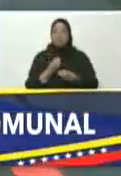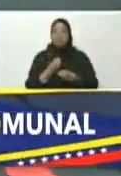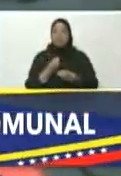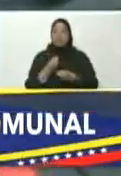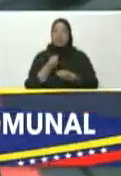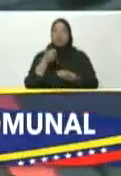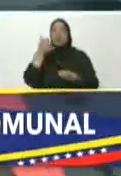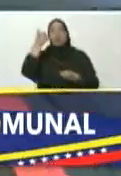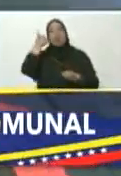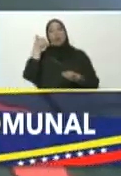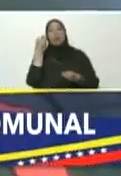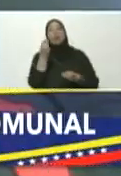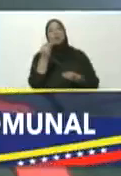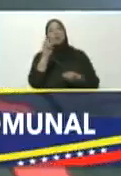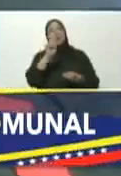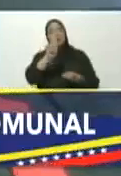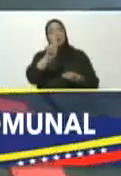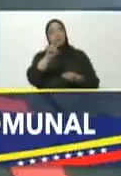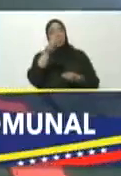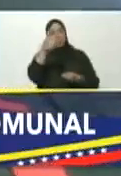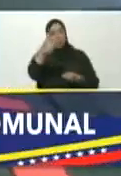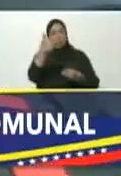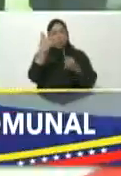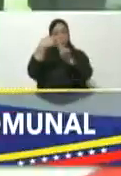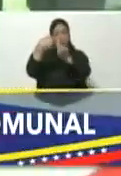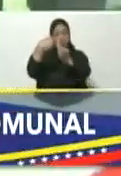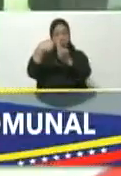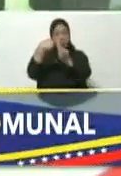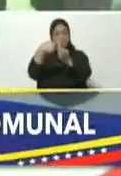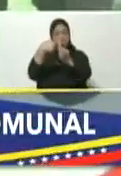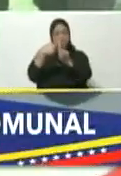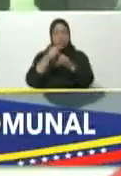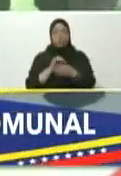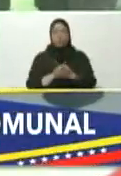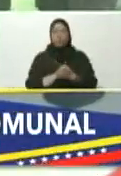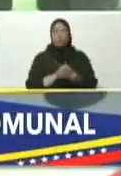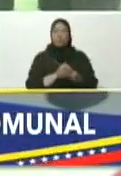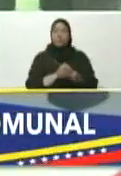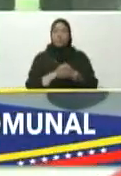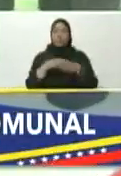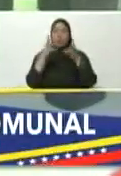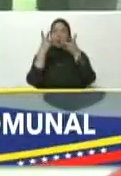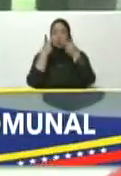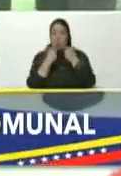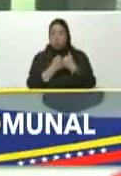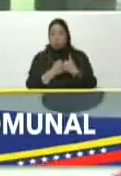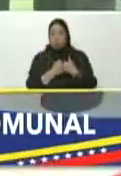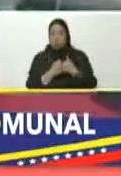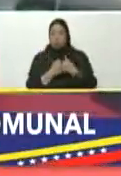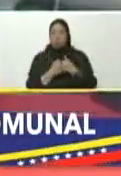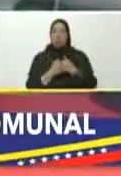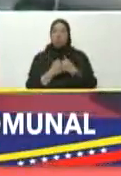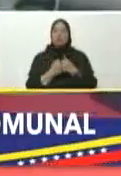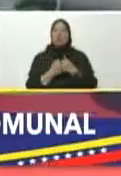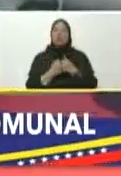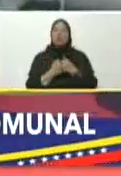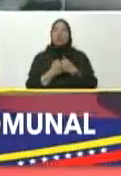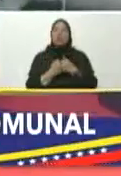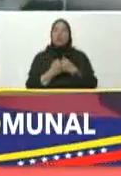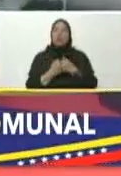QR. Correcto. Positivo. Donde tendrán los números de cuadrante de paz,